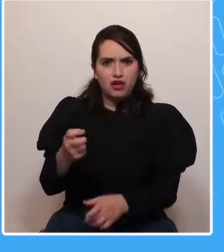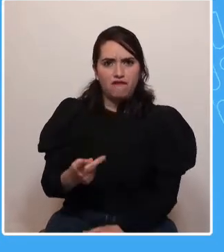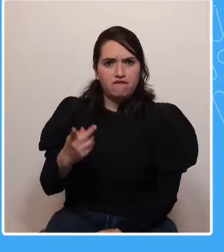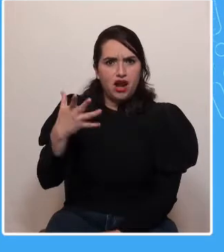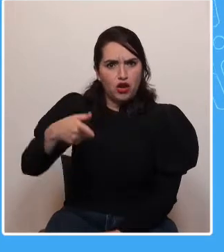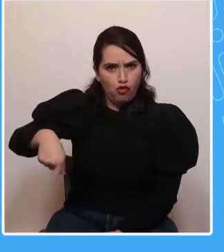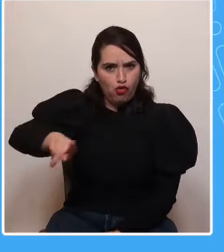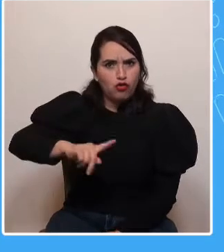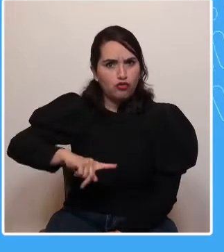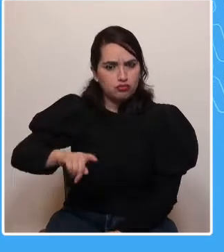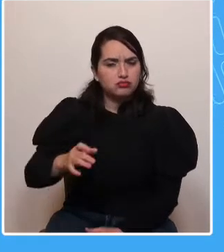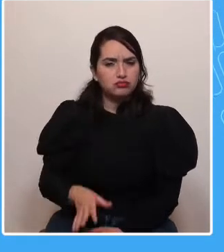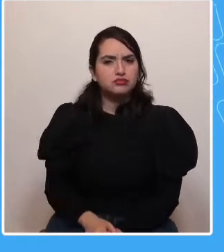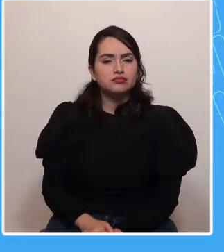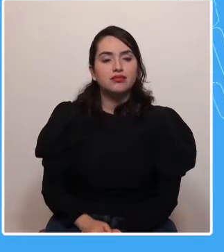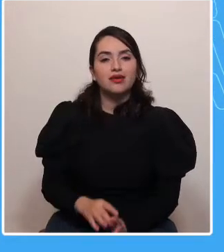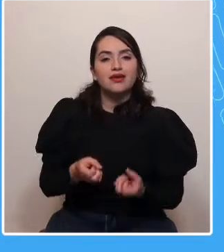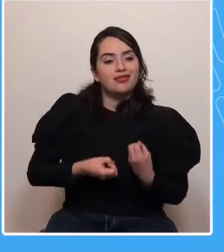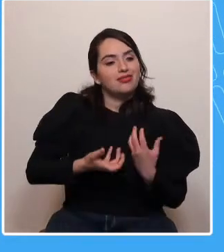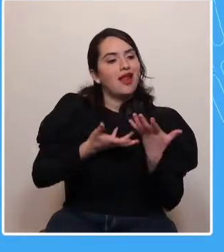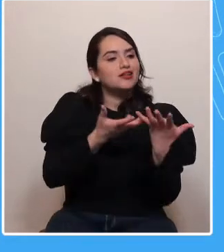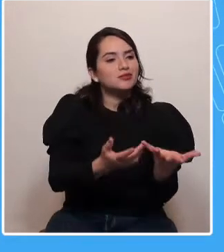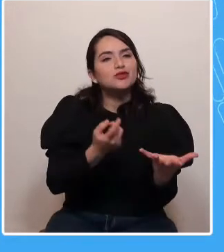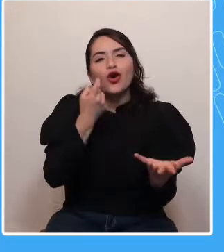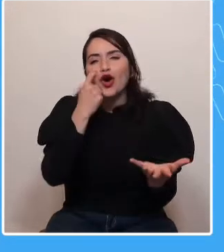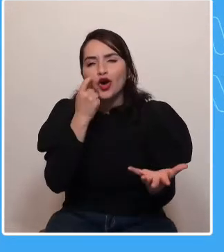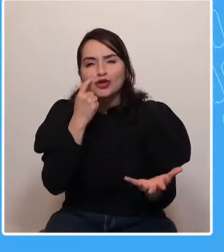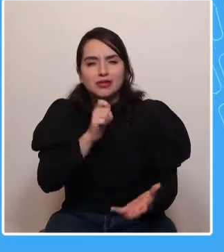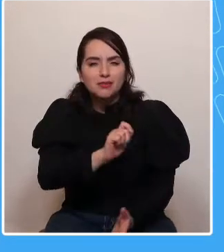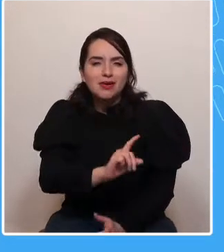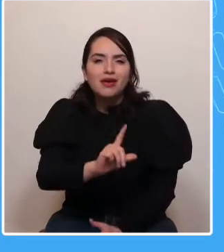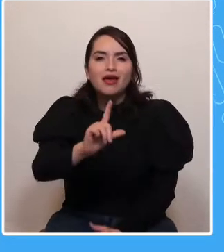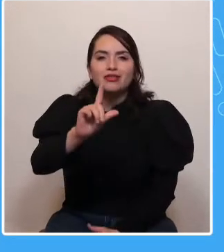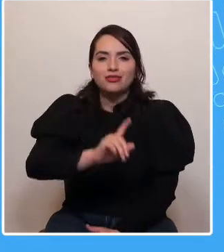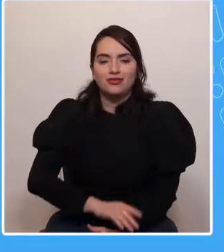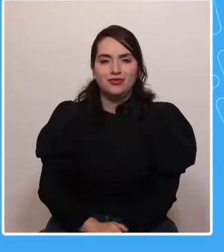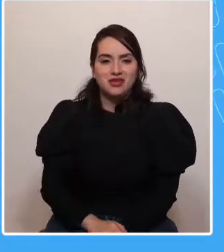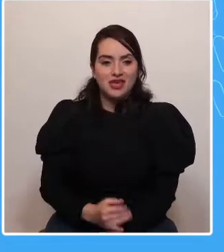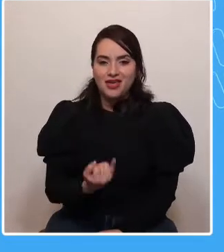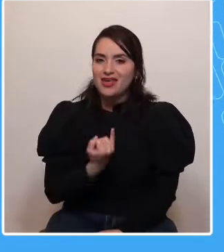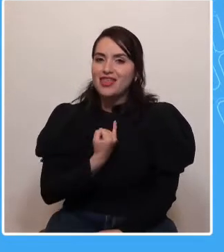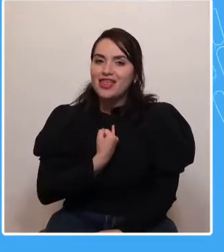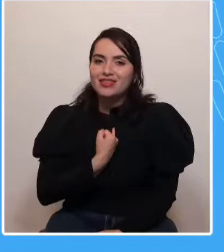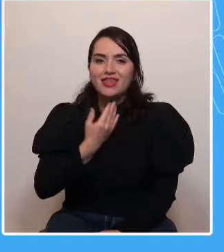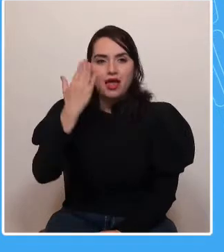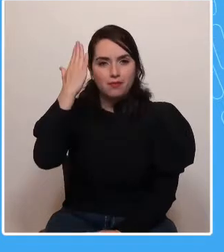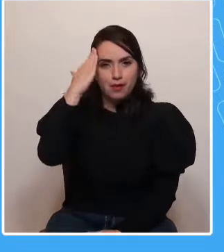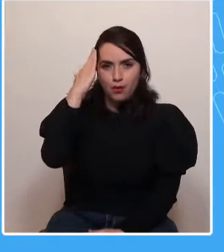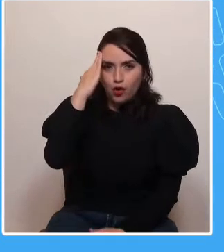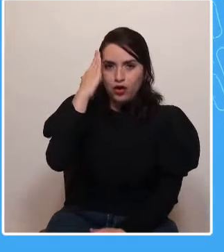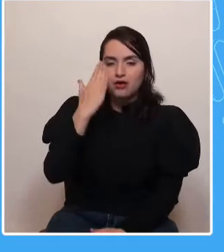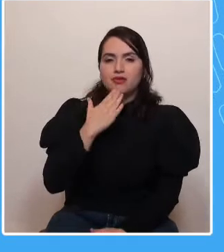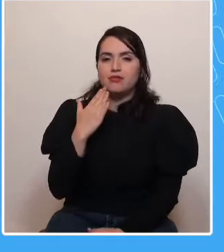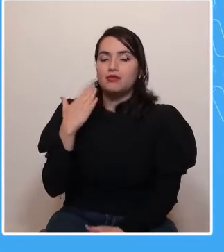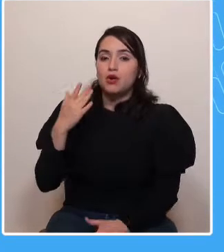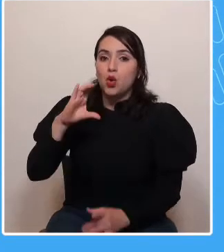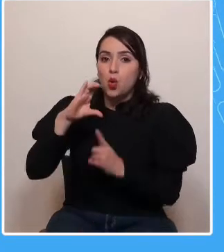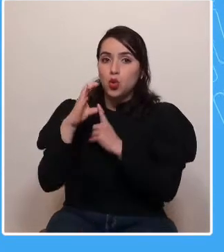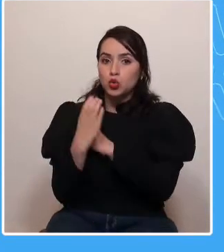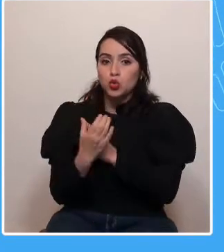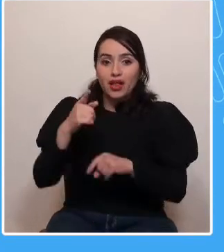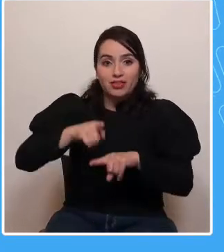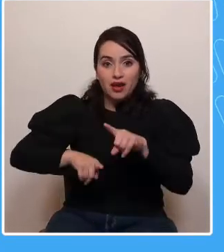aporte a la transmisión de conocimientos insustituibles para nuestra identidad, memoria y la herencia cultural de los